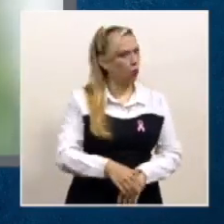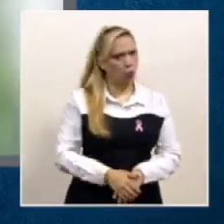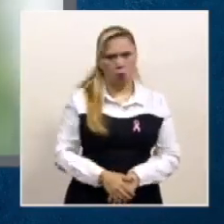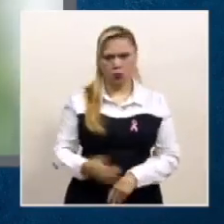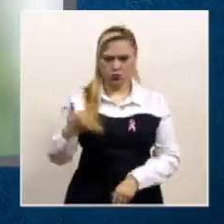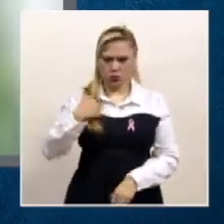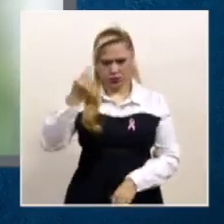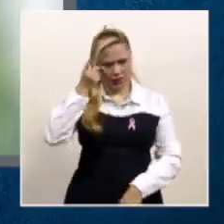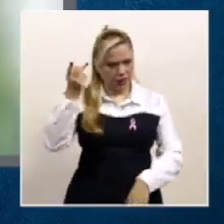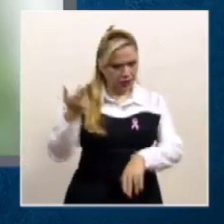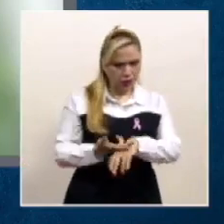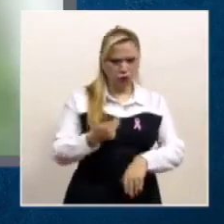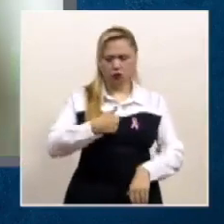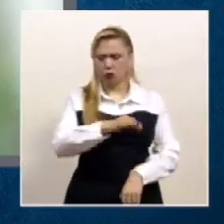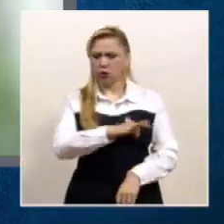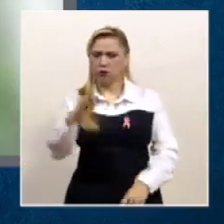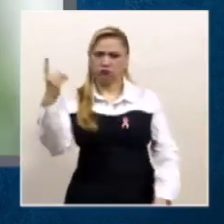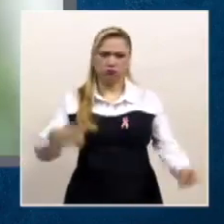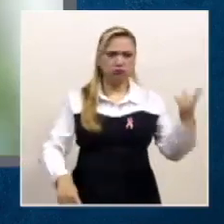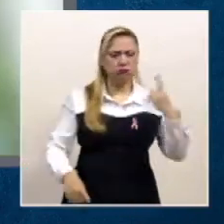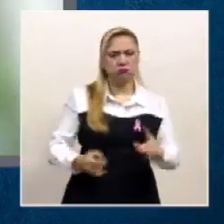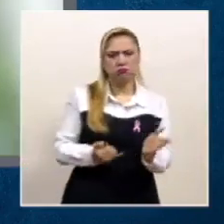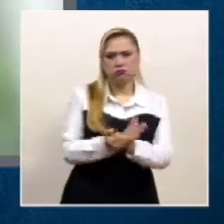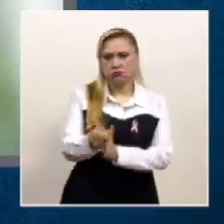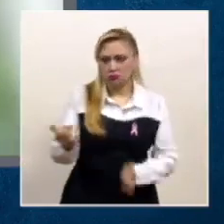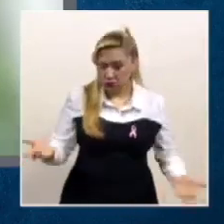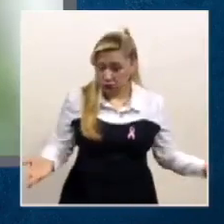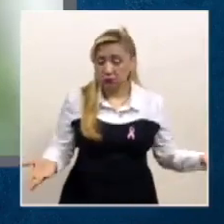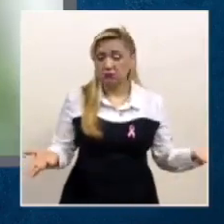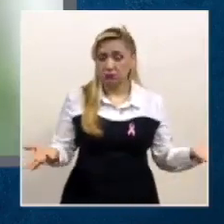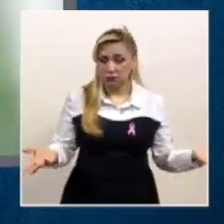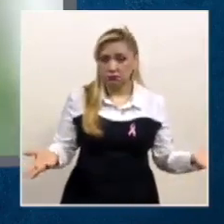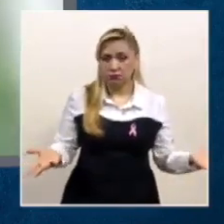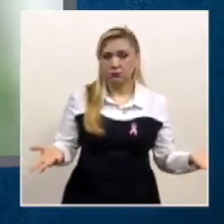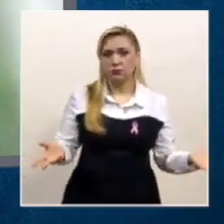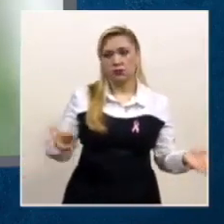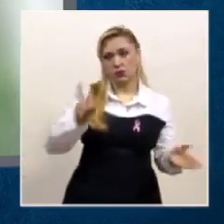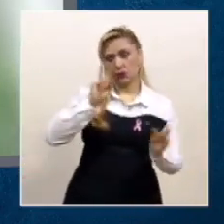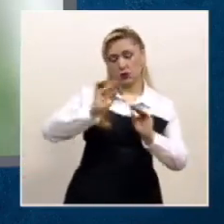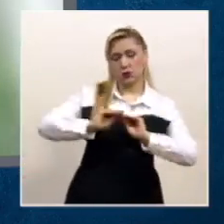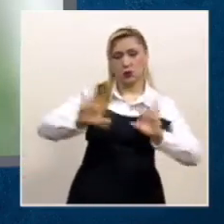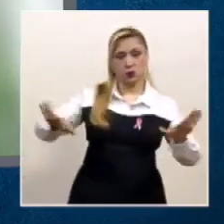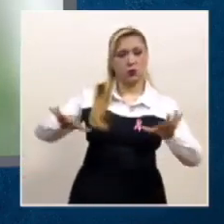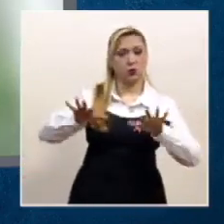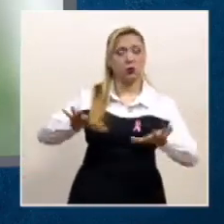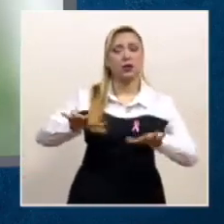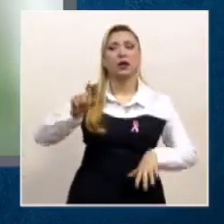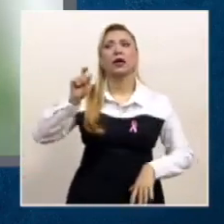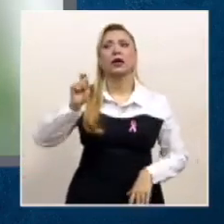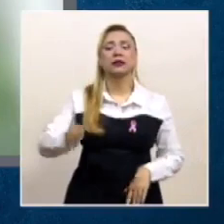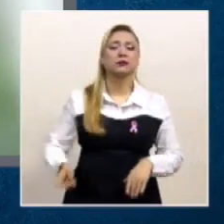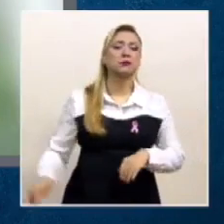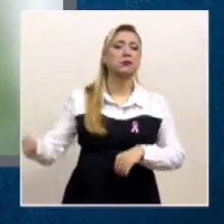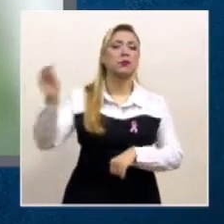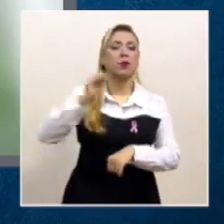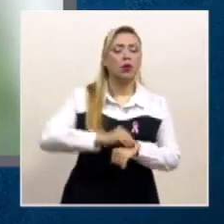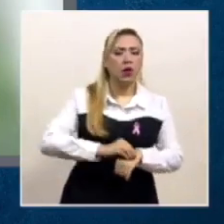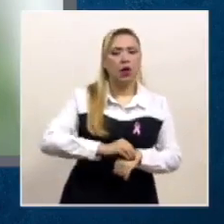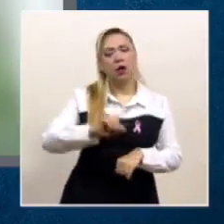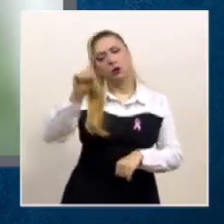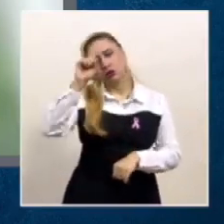¿no? Entonces, aunque sí, quizá lo más evidente y lo más claro que hizo fue el establecer o